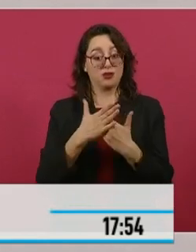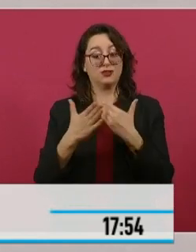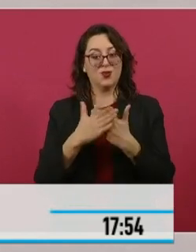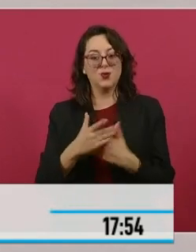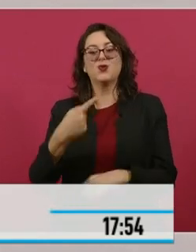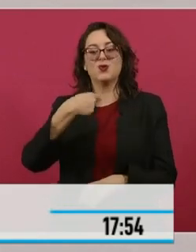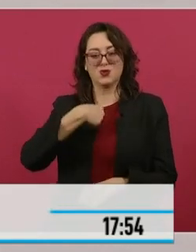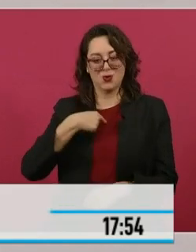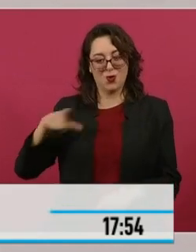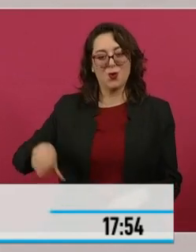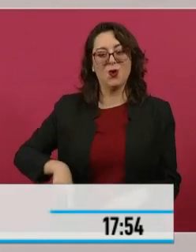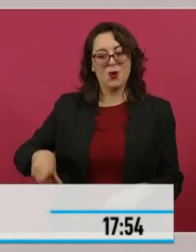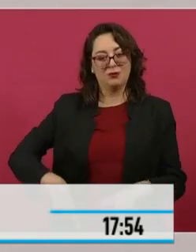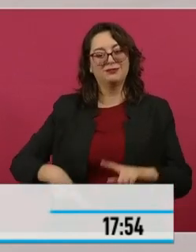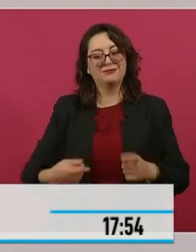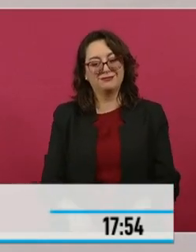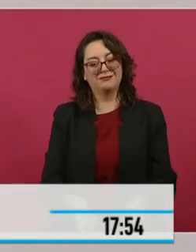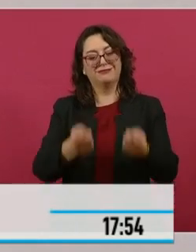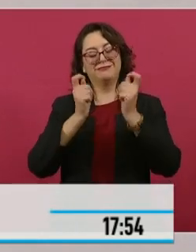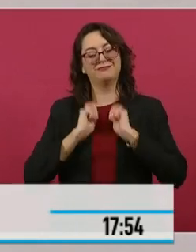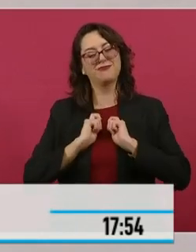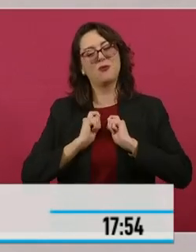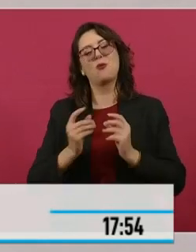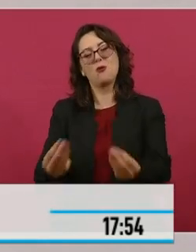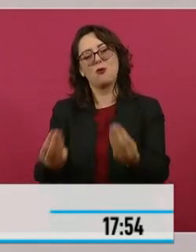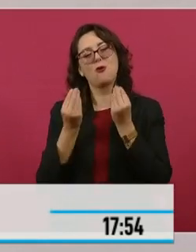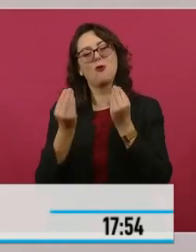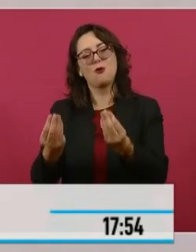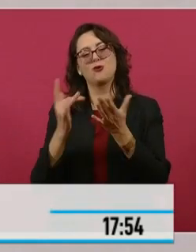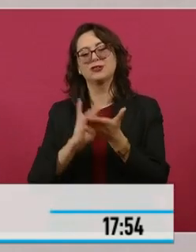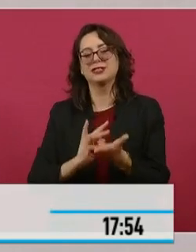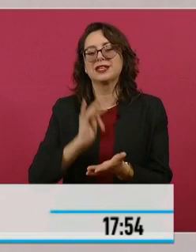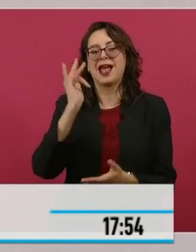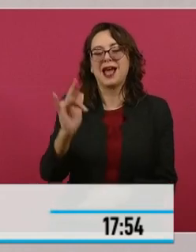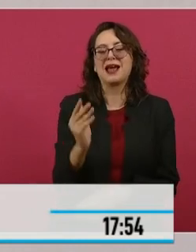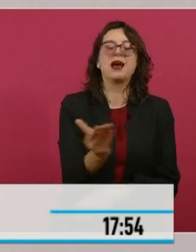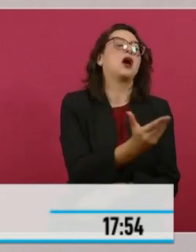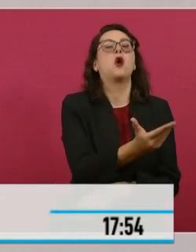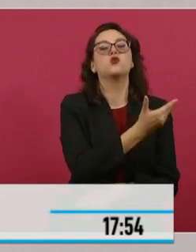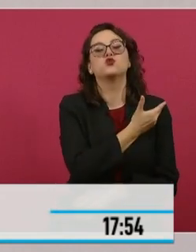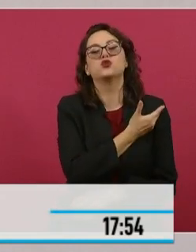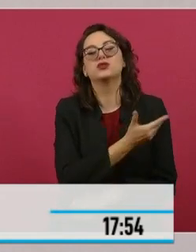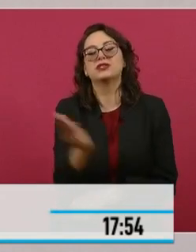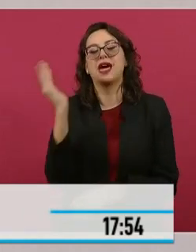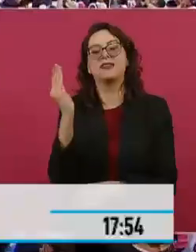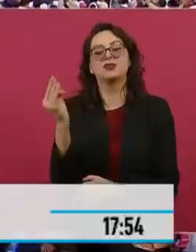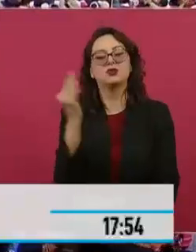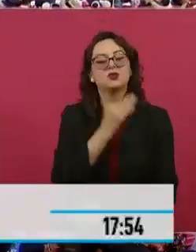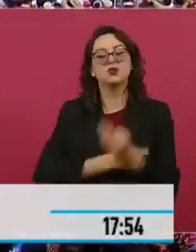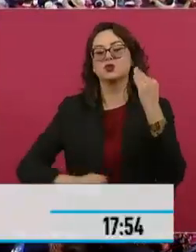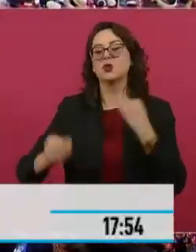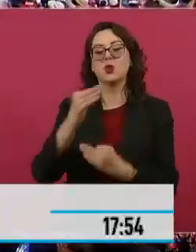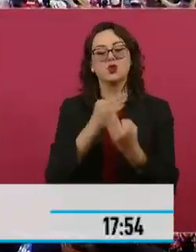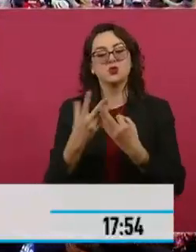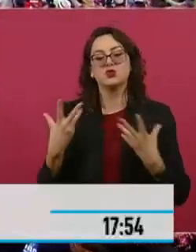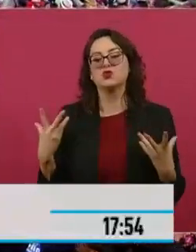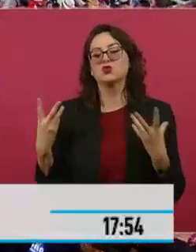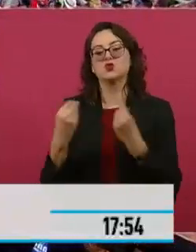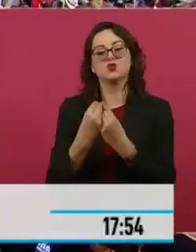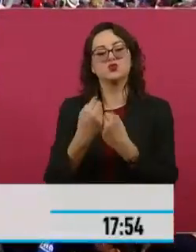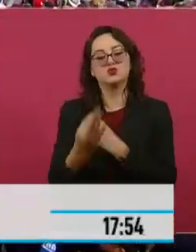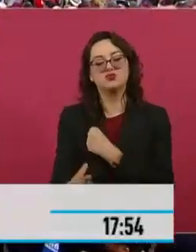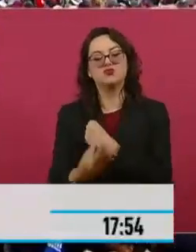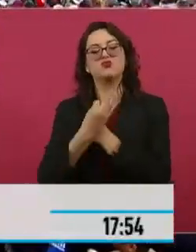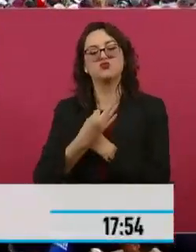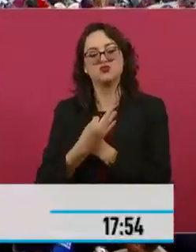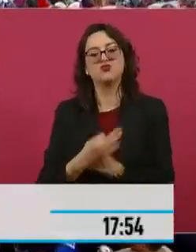todos ustedes. Muchísimas gracias a todos y cada uno de ustedes por ese trabajo y demostrar que